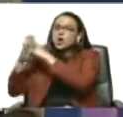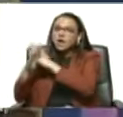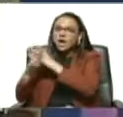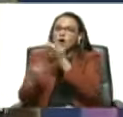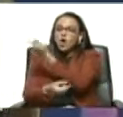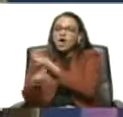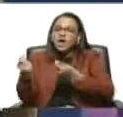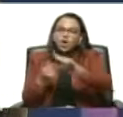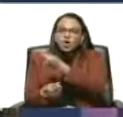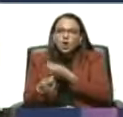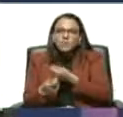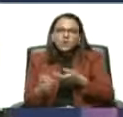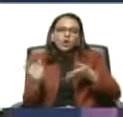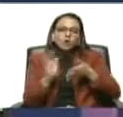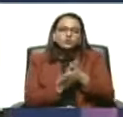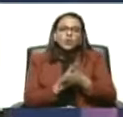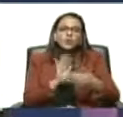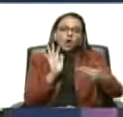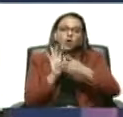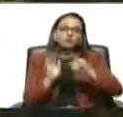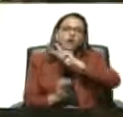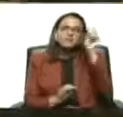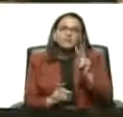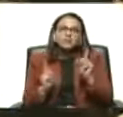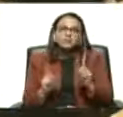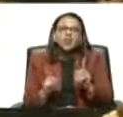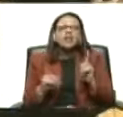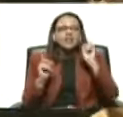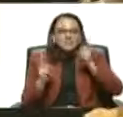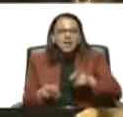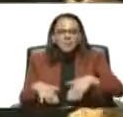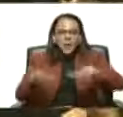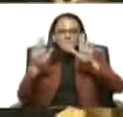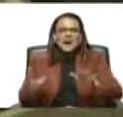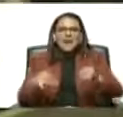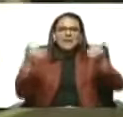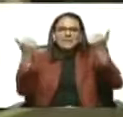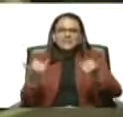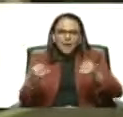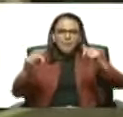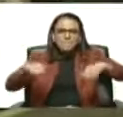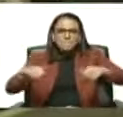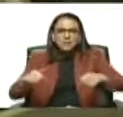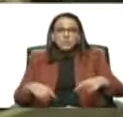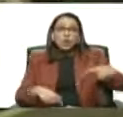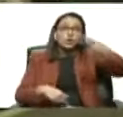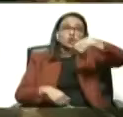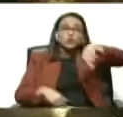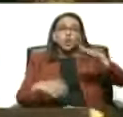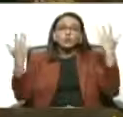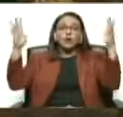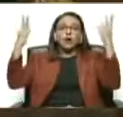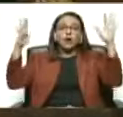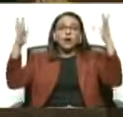económico, comercial y financiero contra Venezuela. Es un clamor nacional.